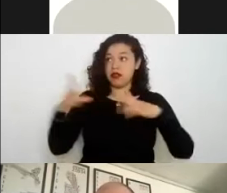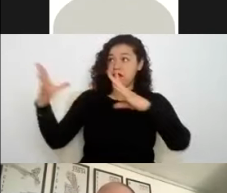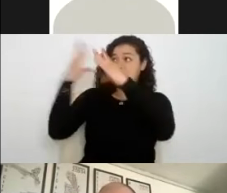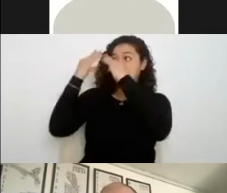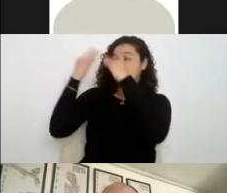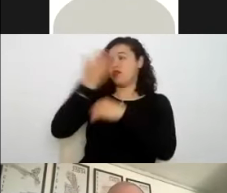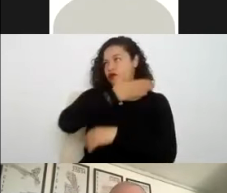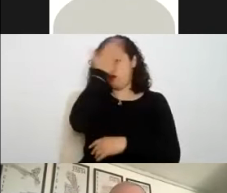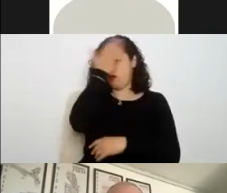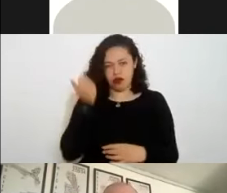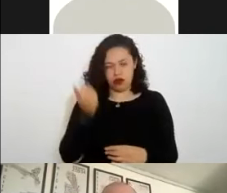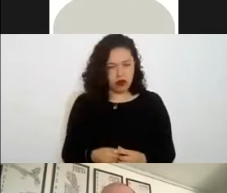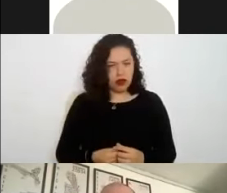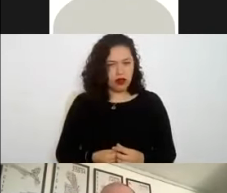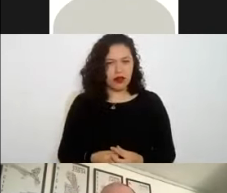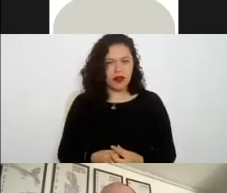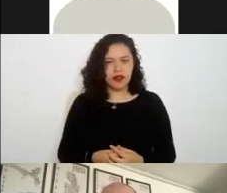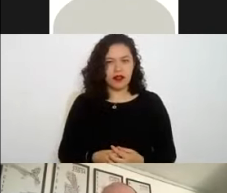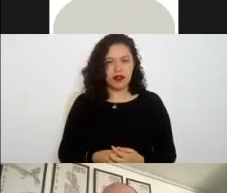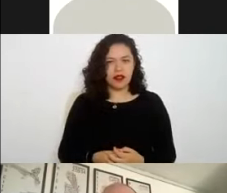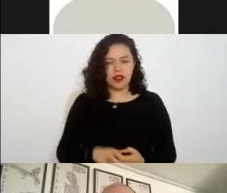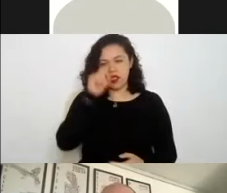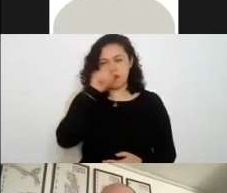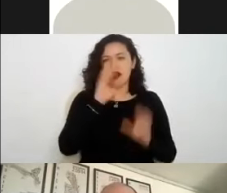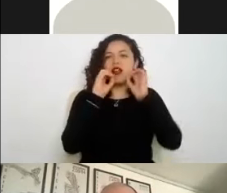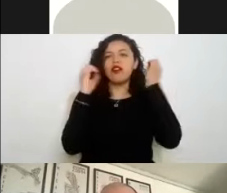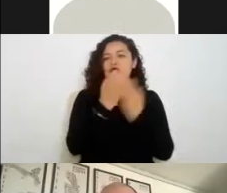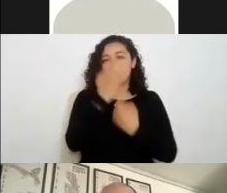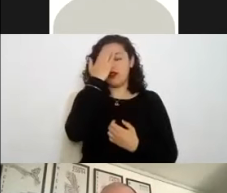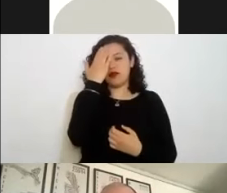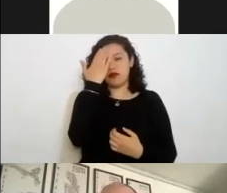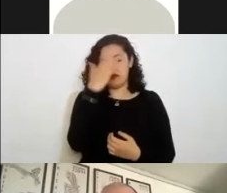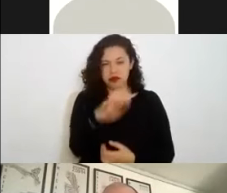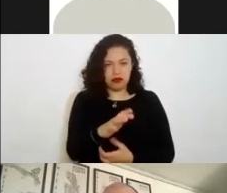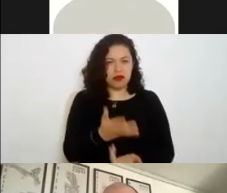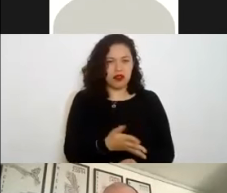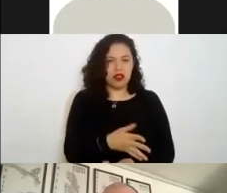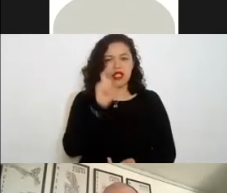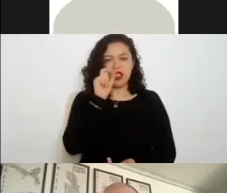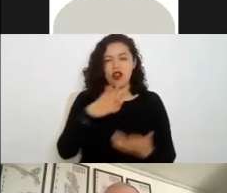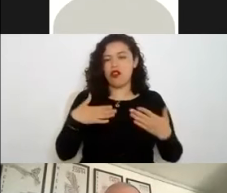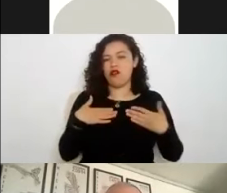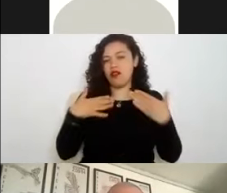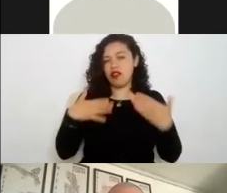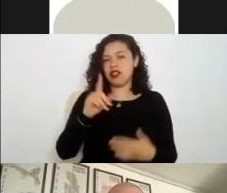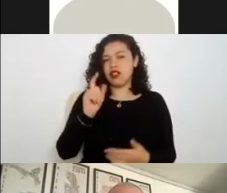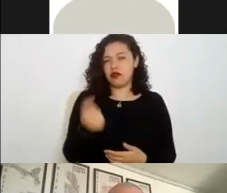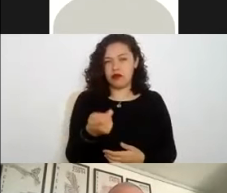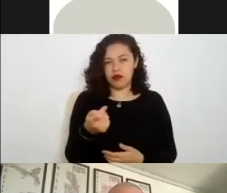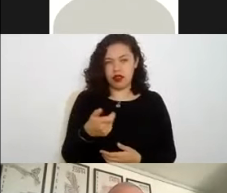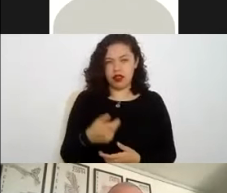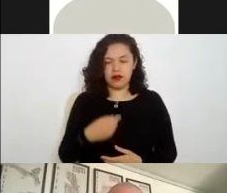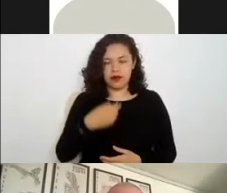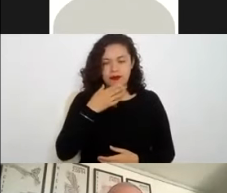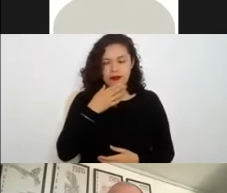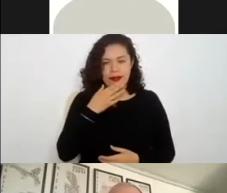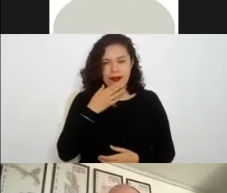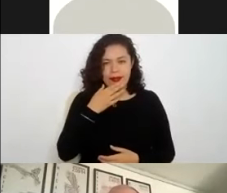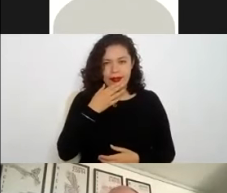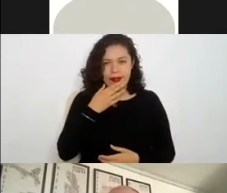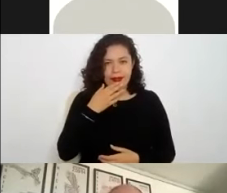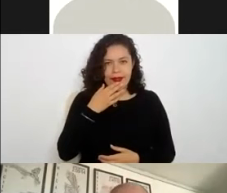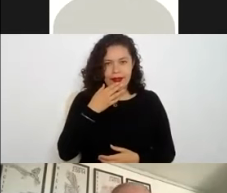hacerlo, lo mismo de no conocer a las organizaciones y tristemente esa poca confianza, ¿no? Y yo me acuerdo muy bien hace muchos años la parte